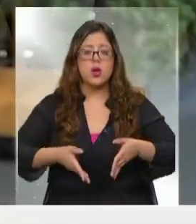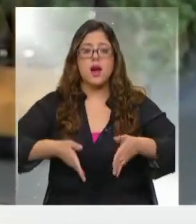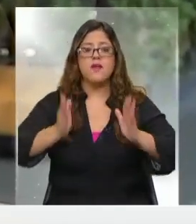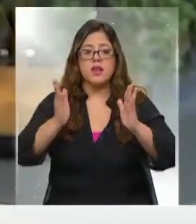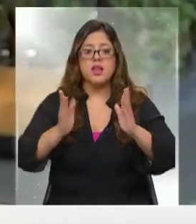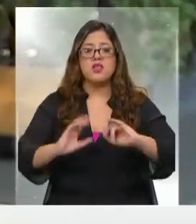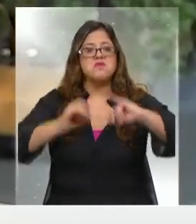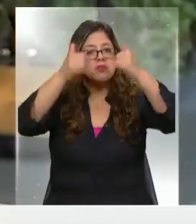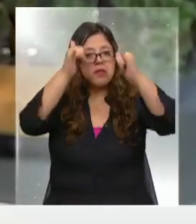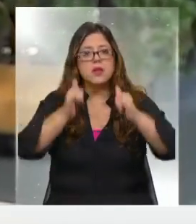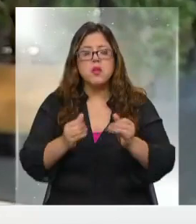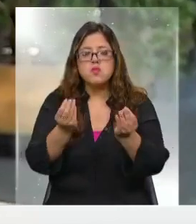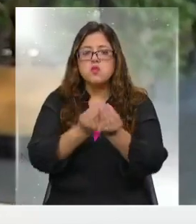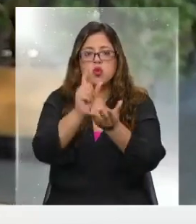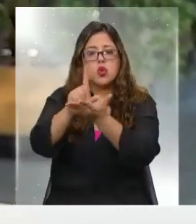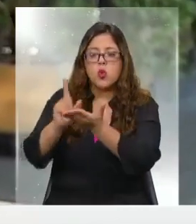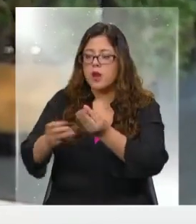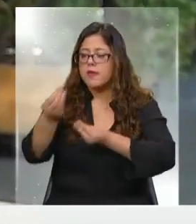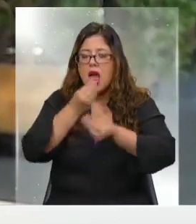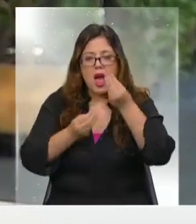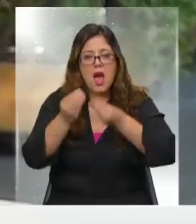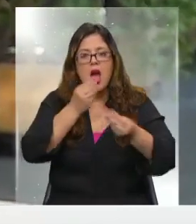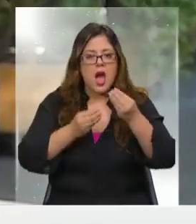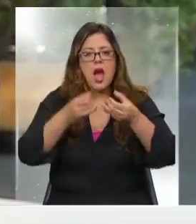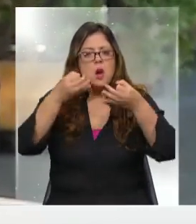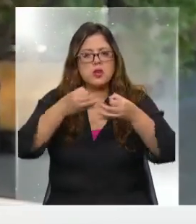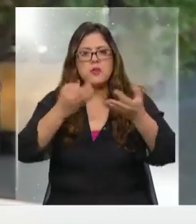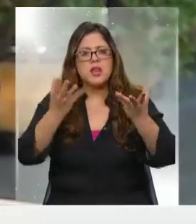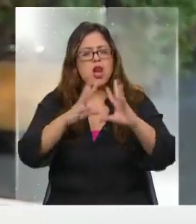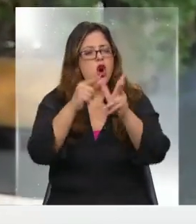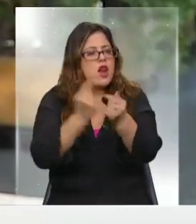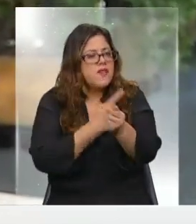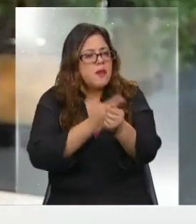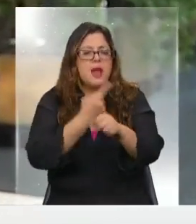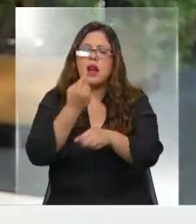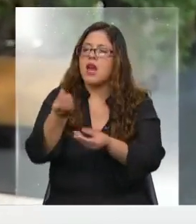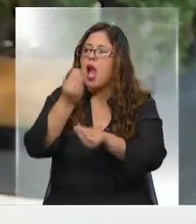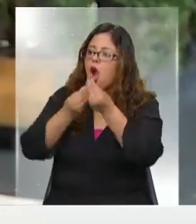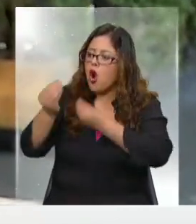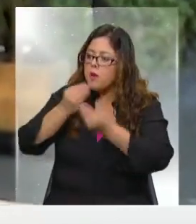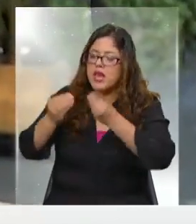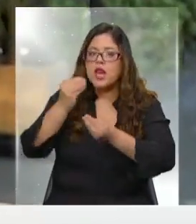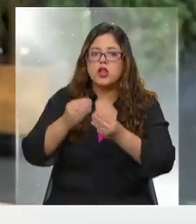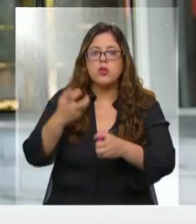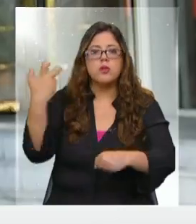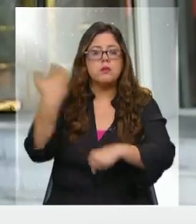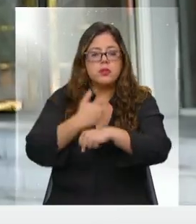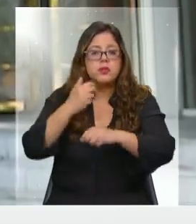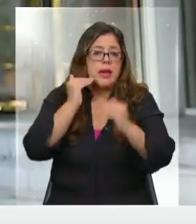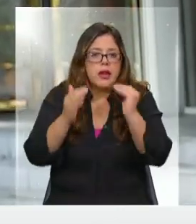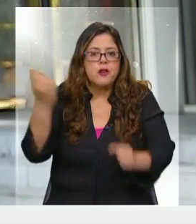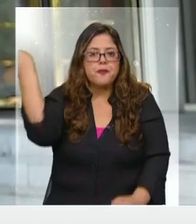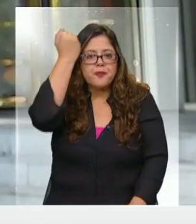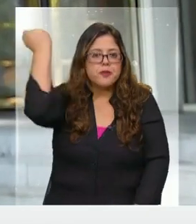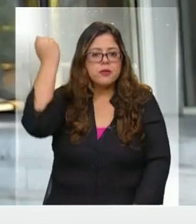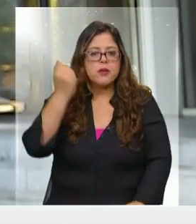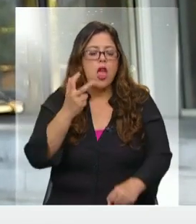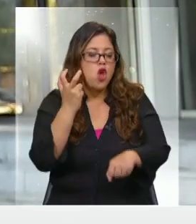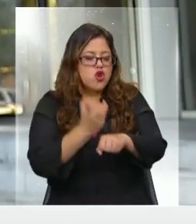que es entretenida, tienes hartos lugares donde comer, y que estés con tu familia comiendo y te asalten, o sea, los niños quedarían traumados. Roban